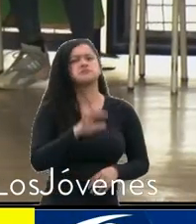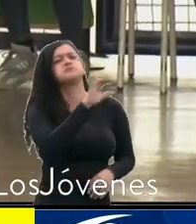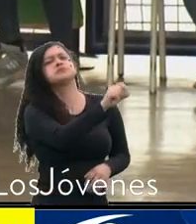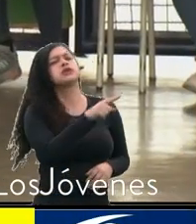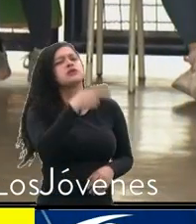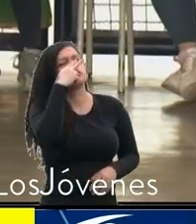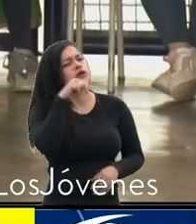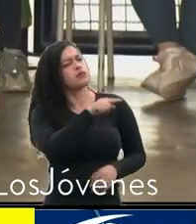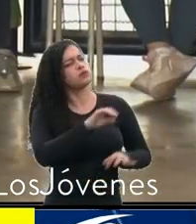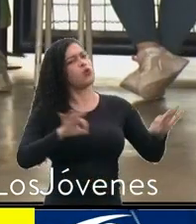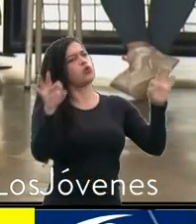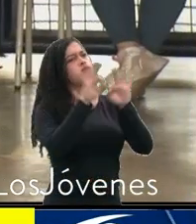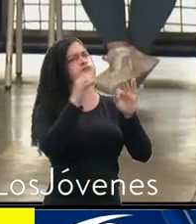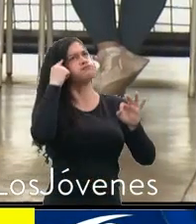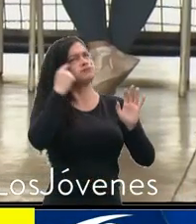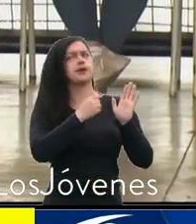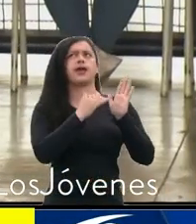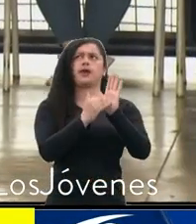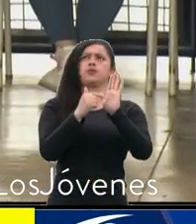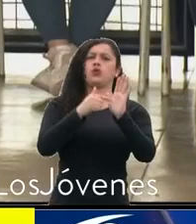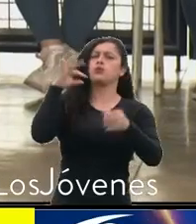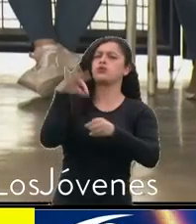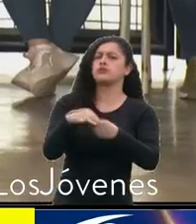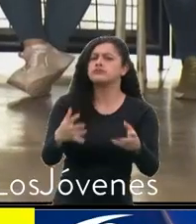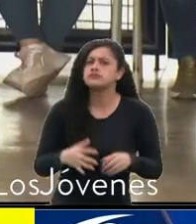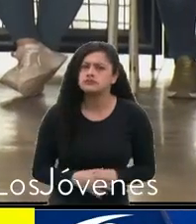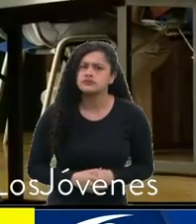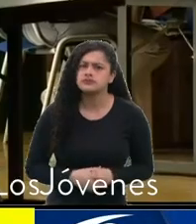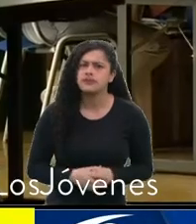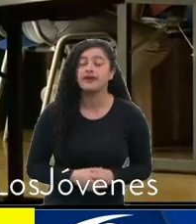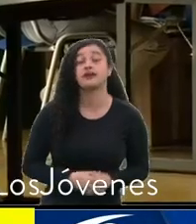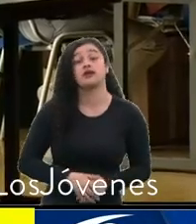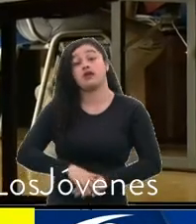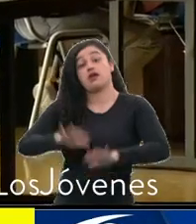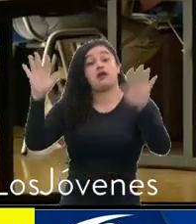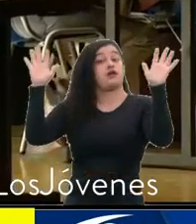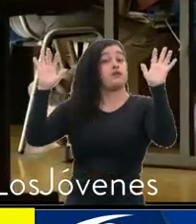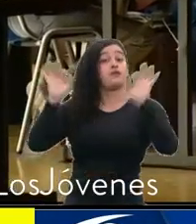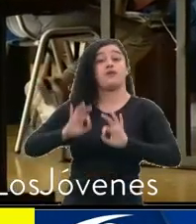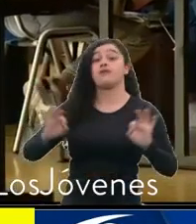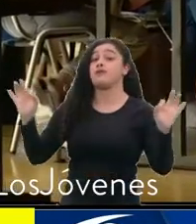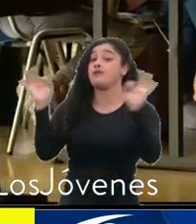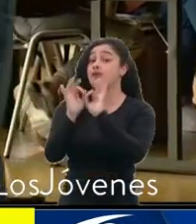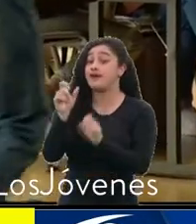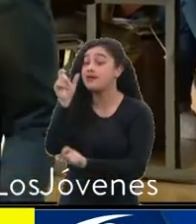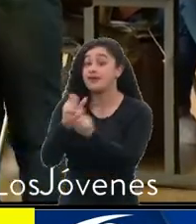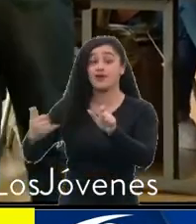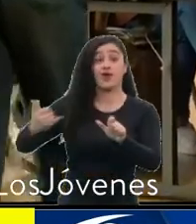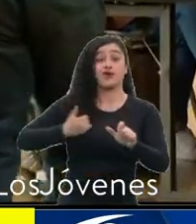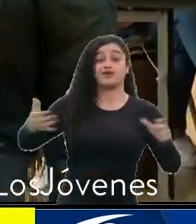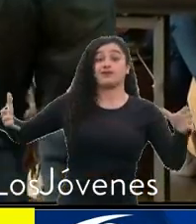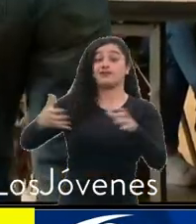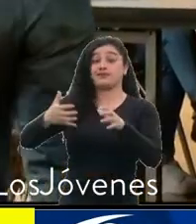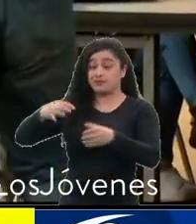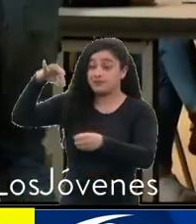que ellos tengan ese ejemplo? Es muy importante porque así ellos pueden reclamar